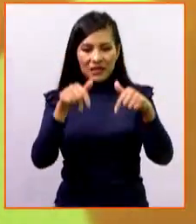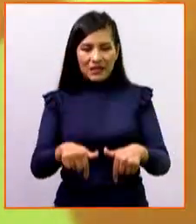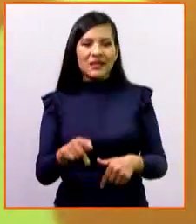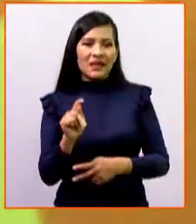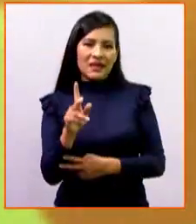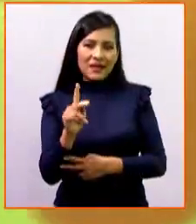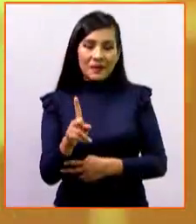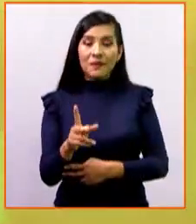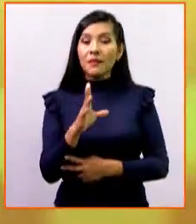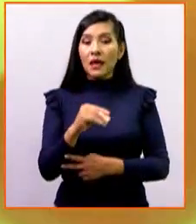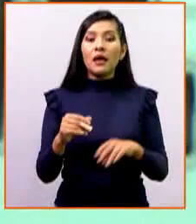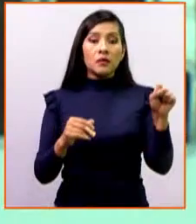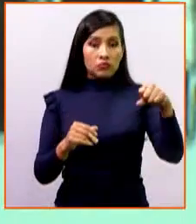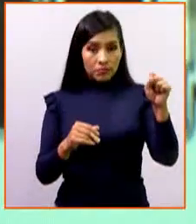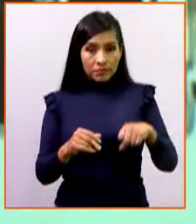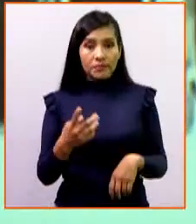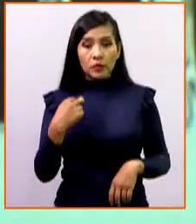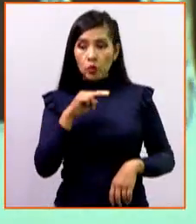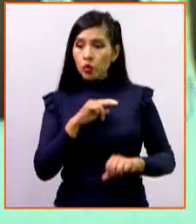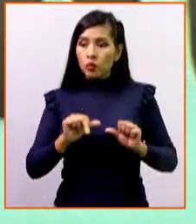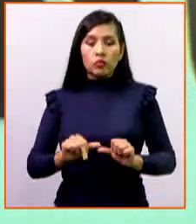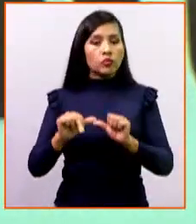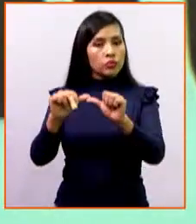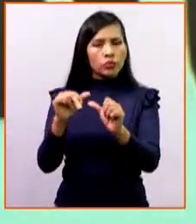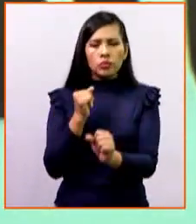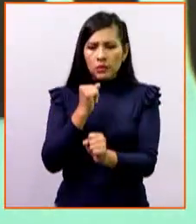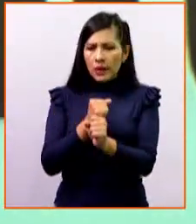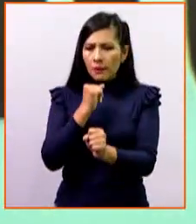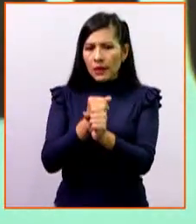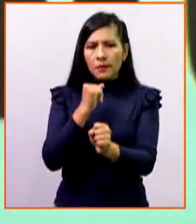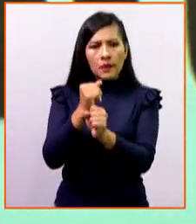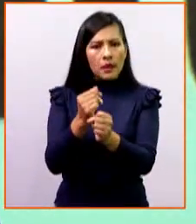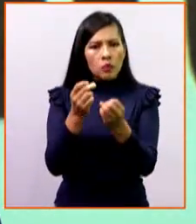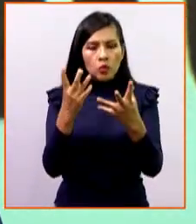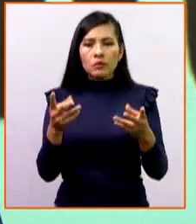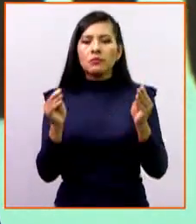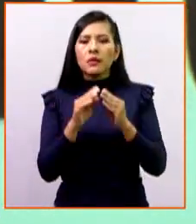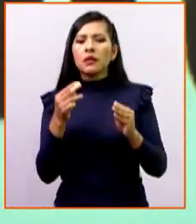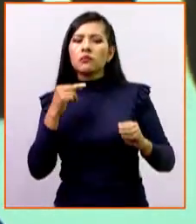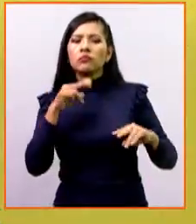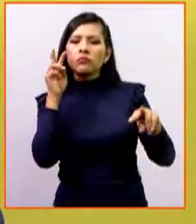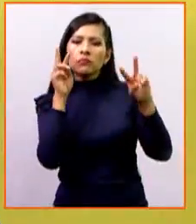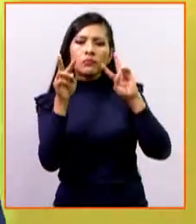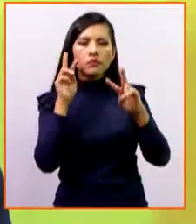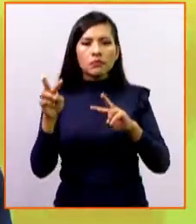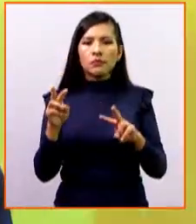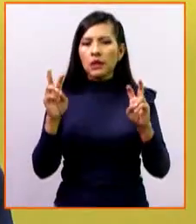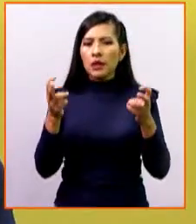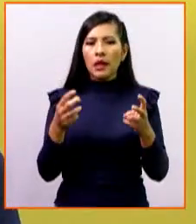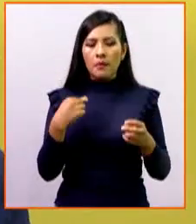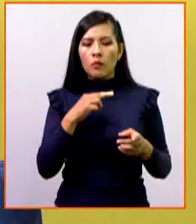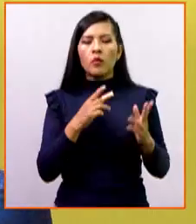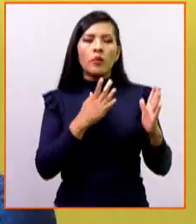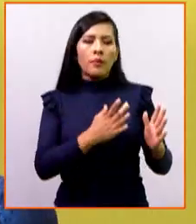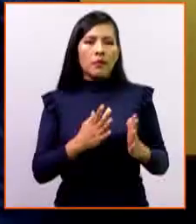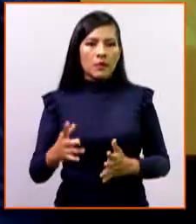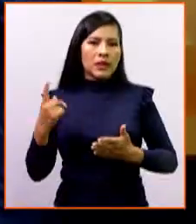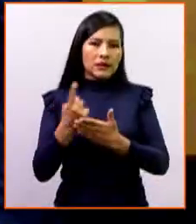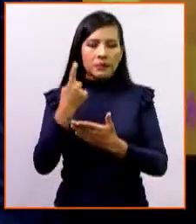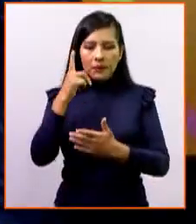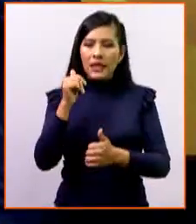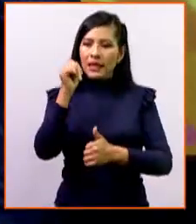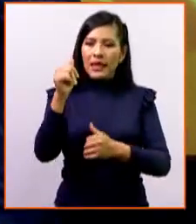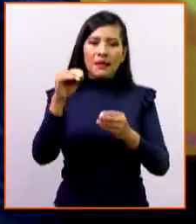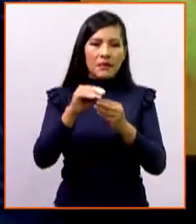sí, constantemente estamos trabajando, viendo, preparándonos, ¿no?, para cada presentación, porque